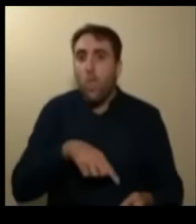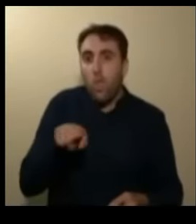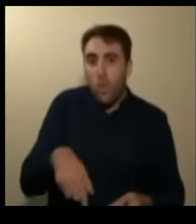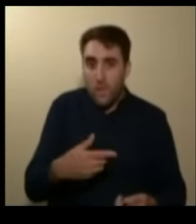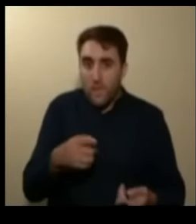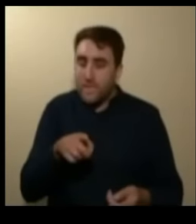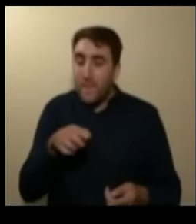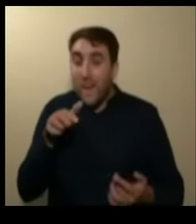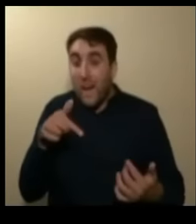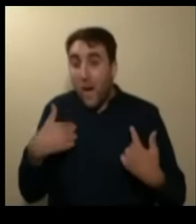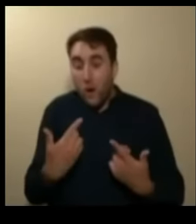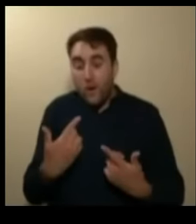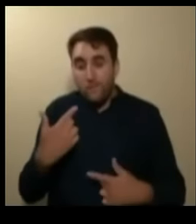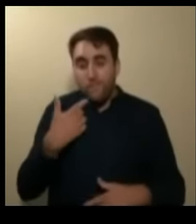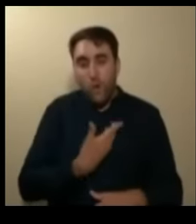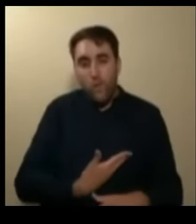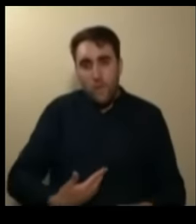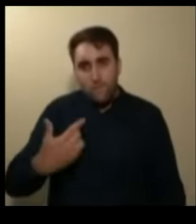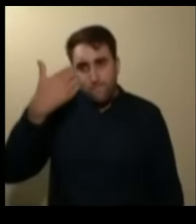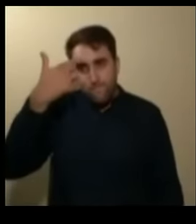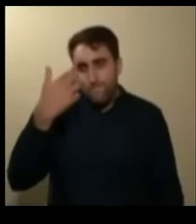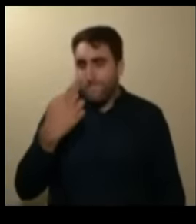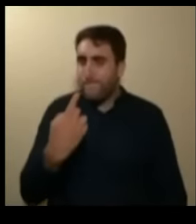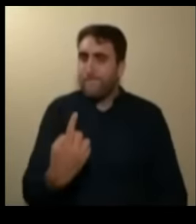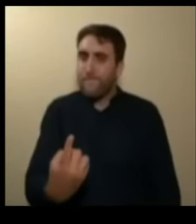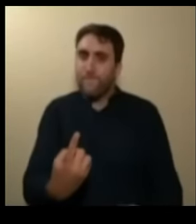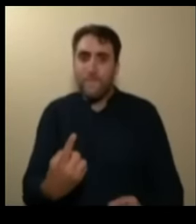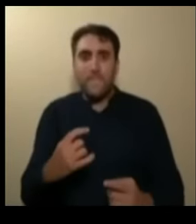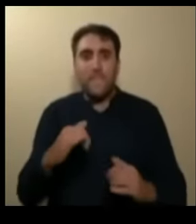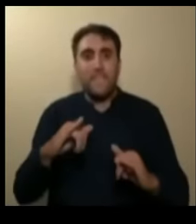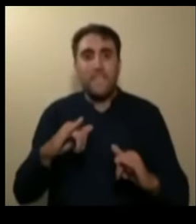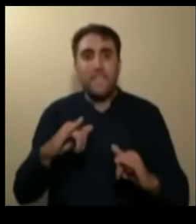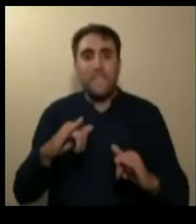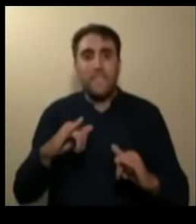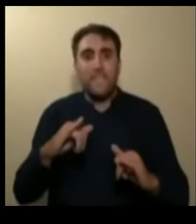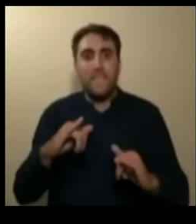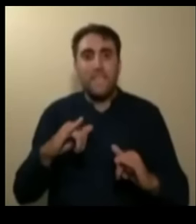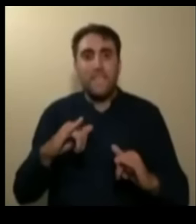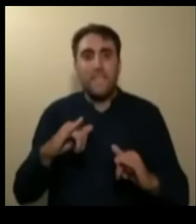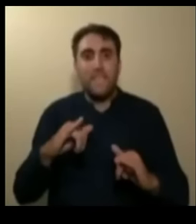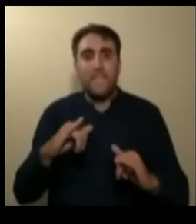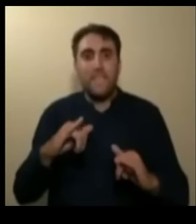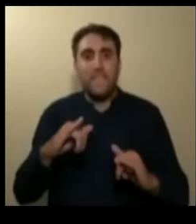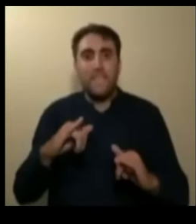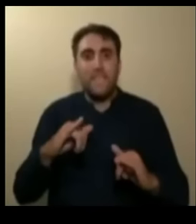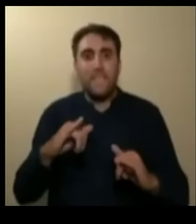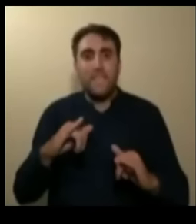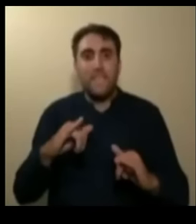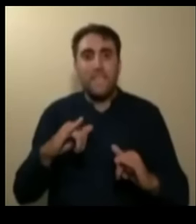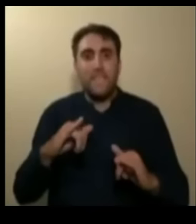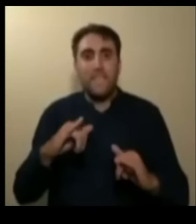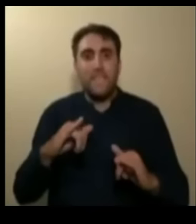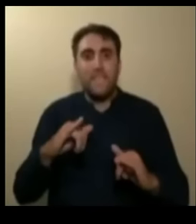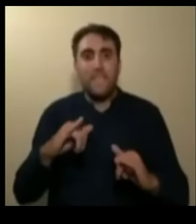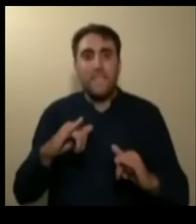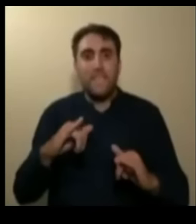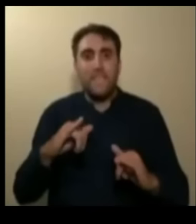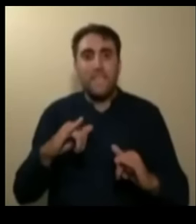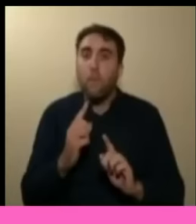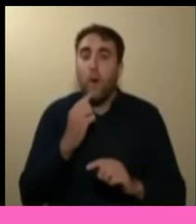el gobierno creyó y cree la importancia de que en la ley de urgente consideración se contemplaran todos los artículos